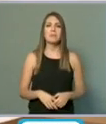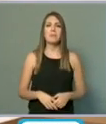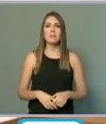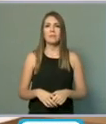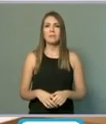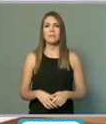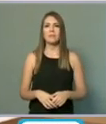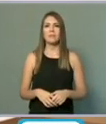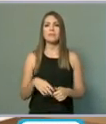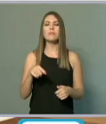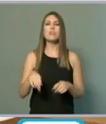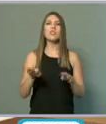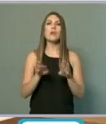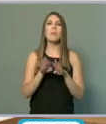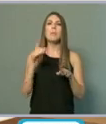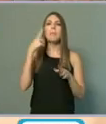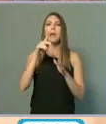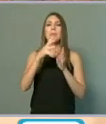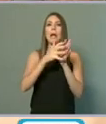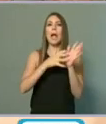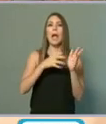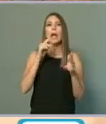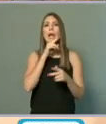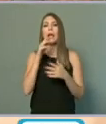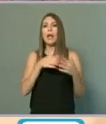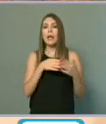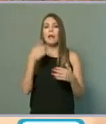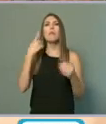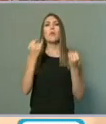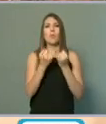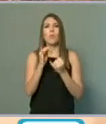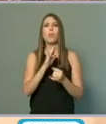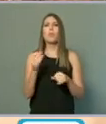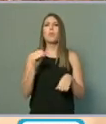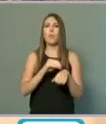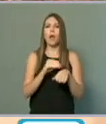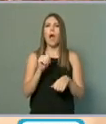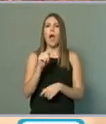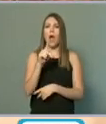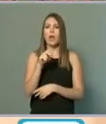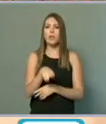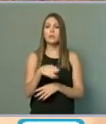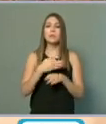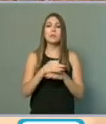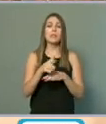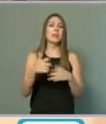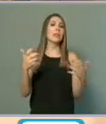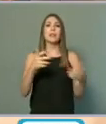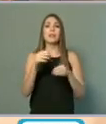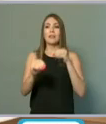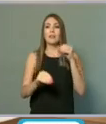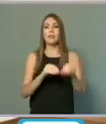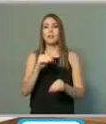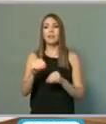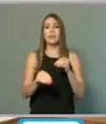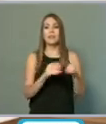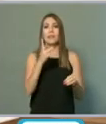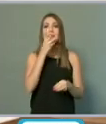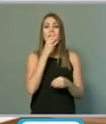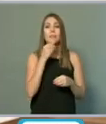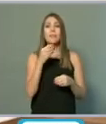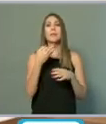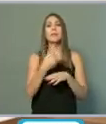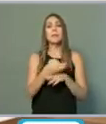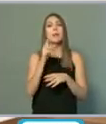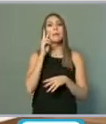Oye. Sí, esta es una versión como más express, más rápida, pero también igual de Excelente, deliciosa. en lo que la chef hace su trabajo de magia, de decoración deliciosa. ¿Qué